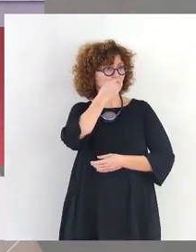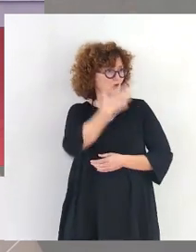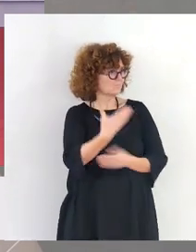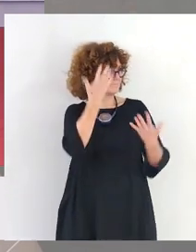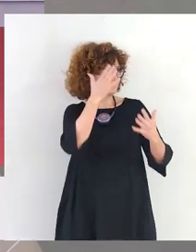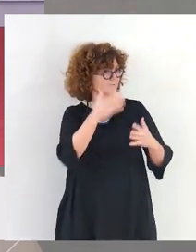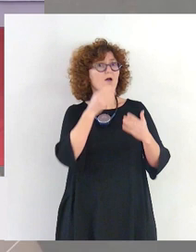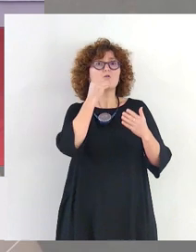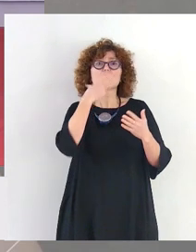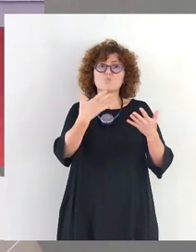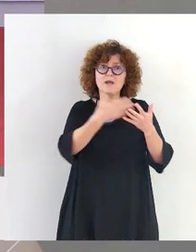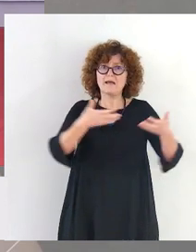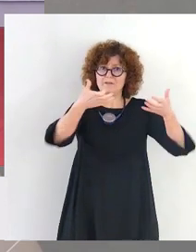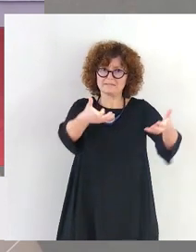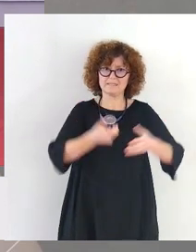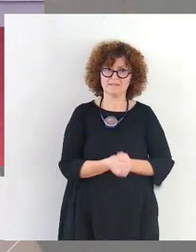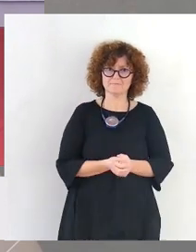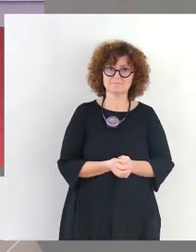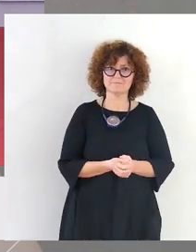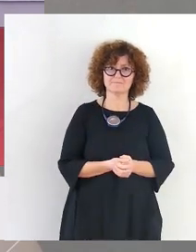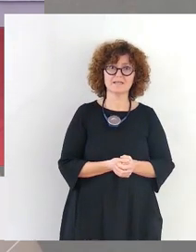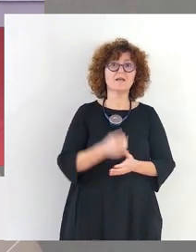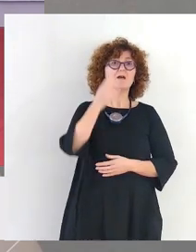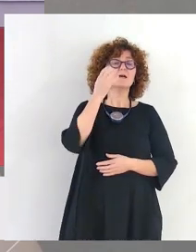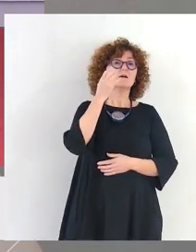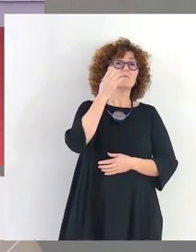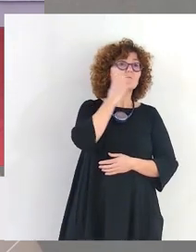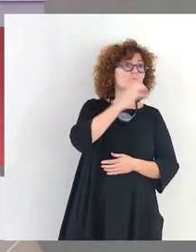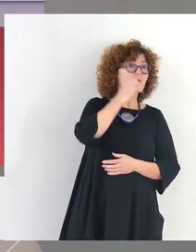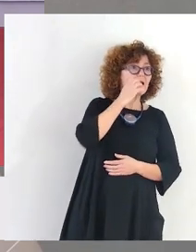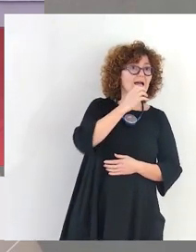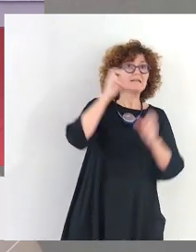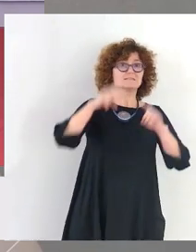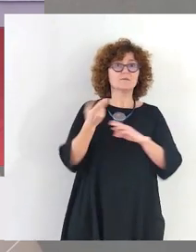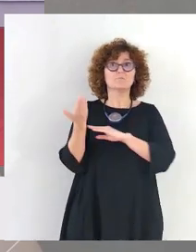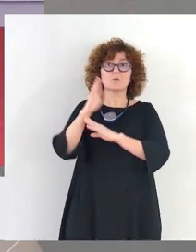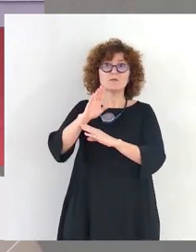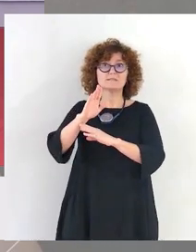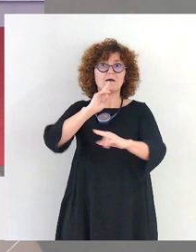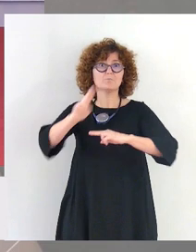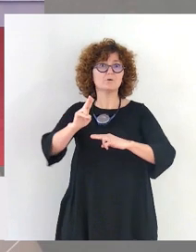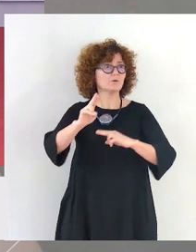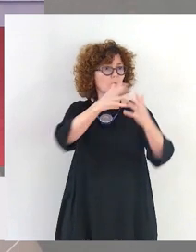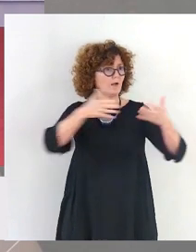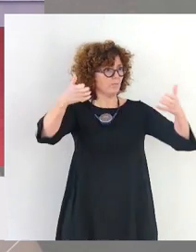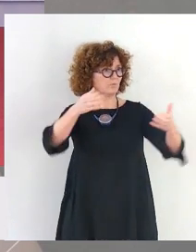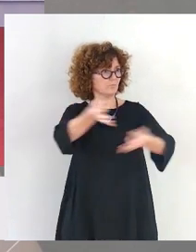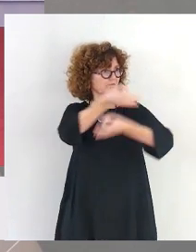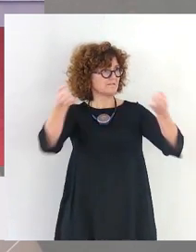bien fuera las fuera las protestas sin propuestas me parece una Consigna fantástica